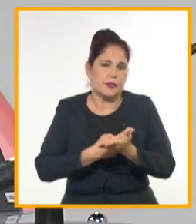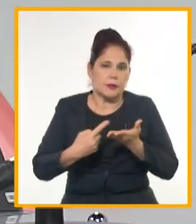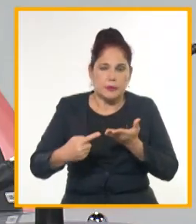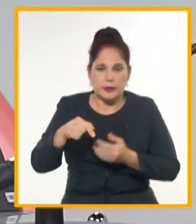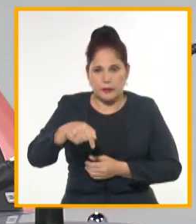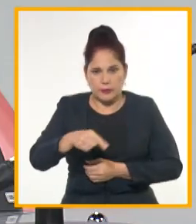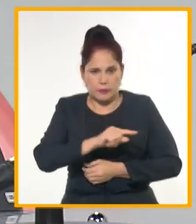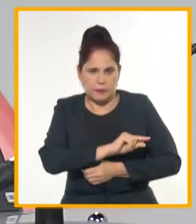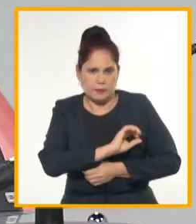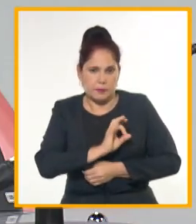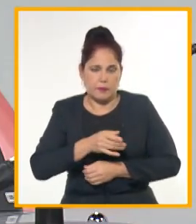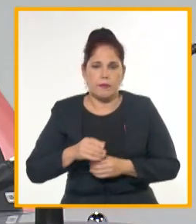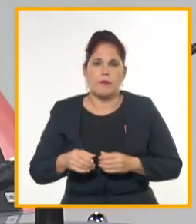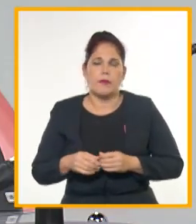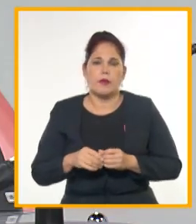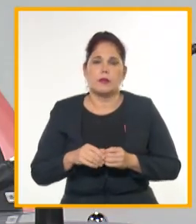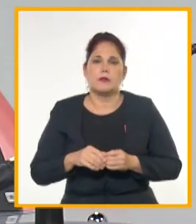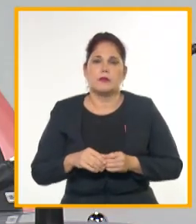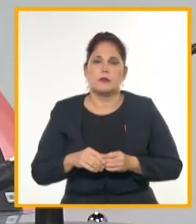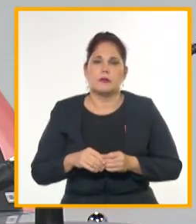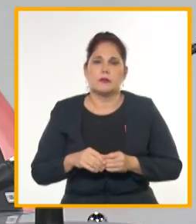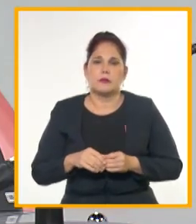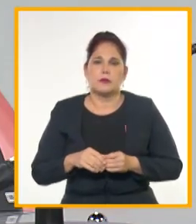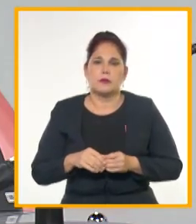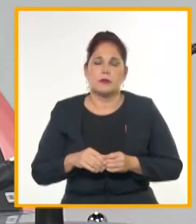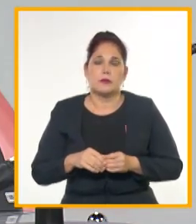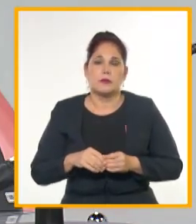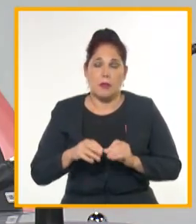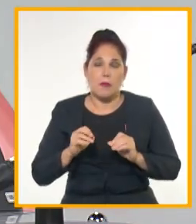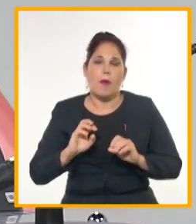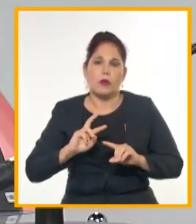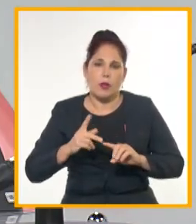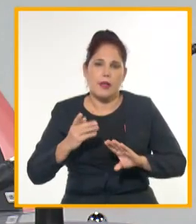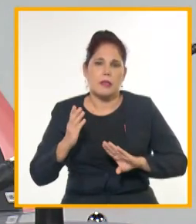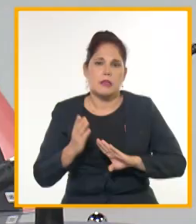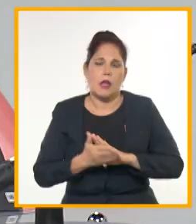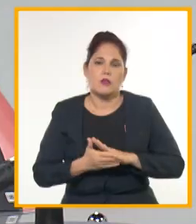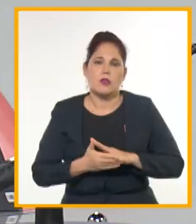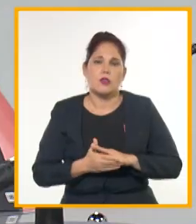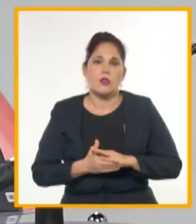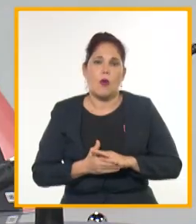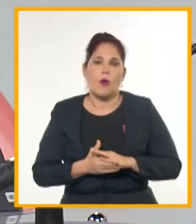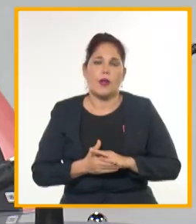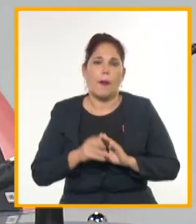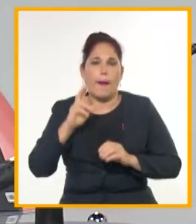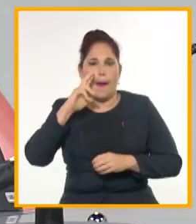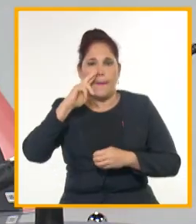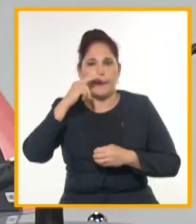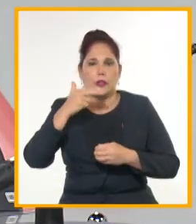días, la reintroducción de sanciones, vamos a decirle así, al sector petrolero